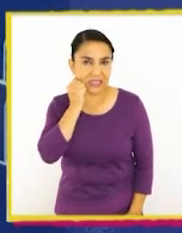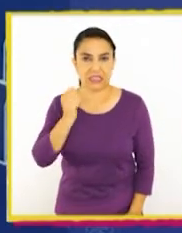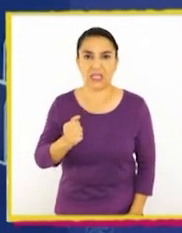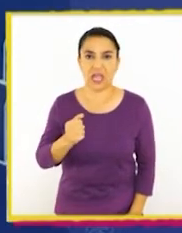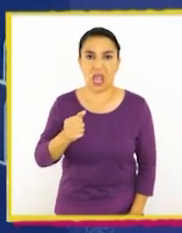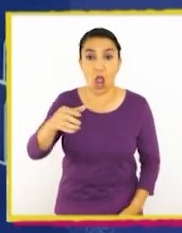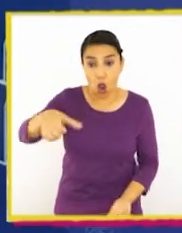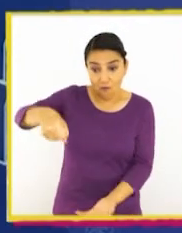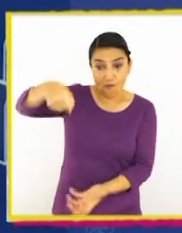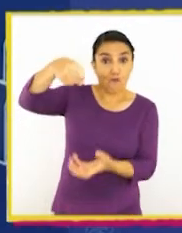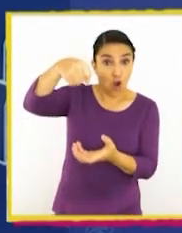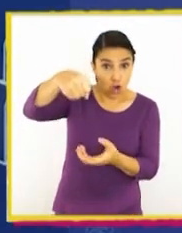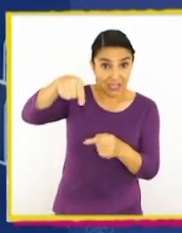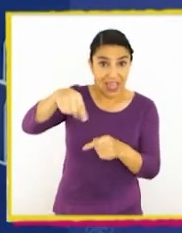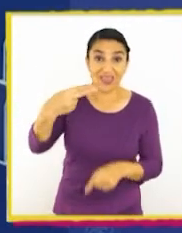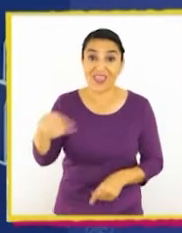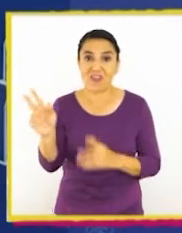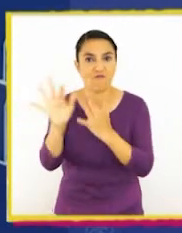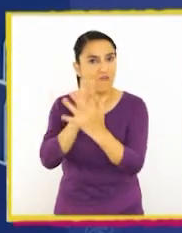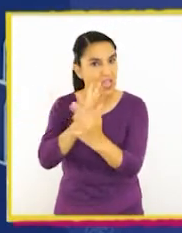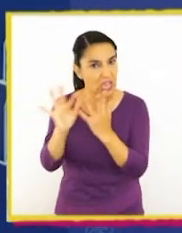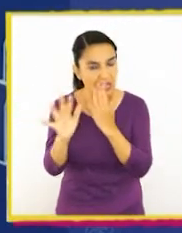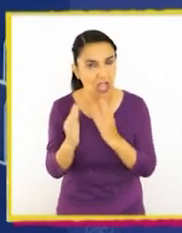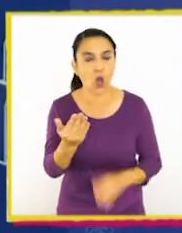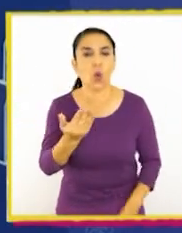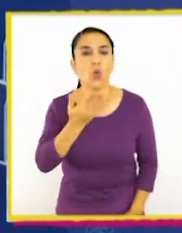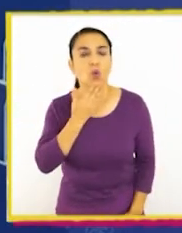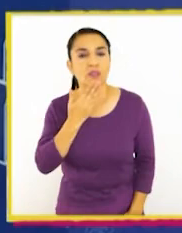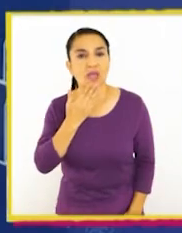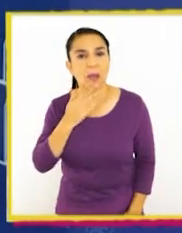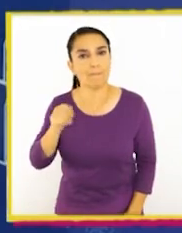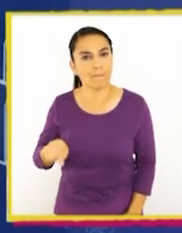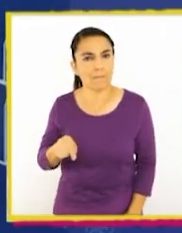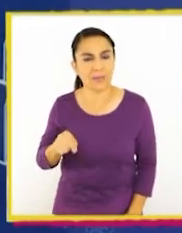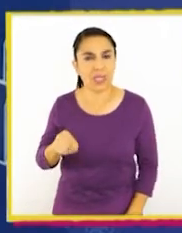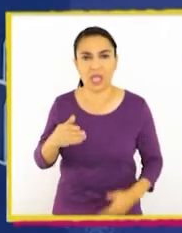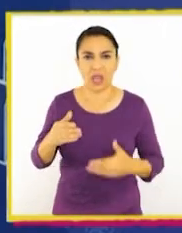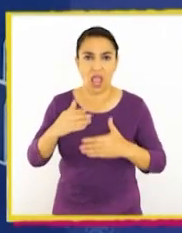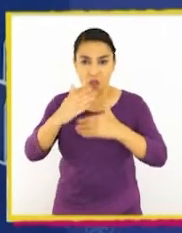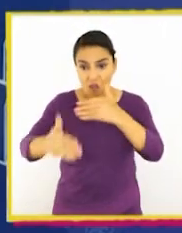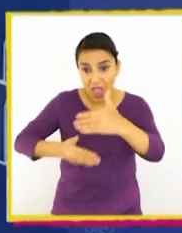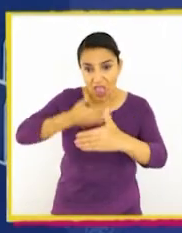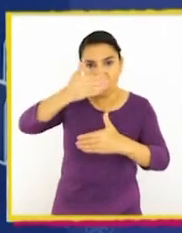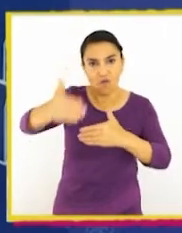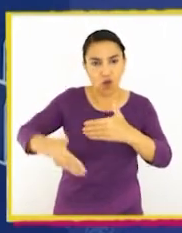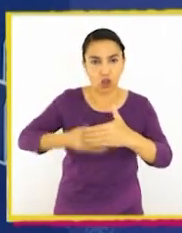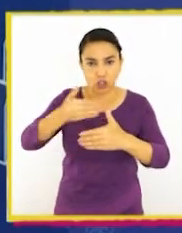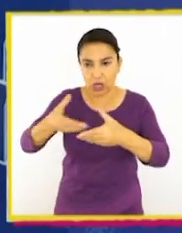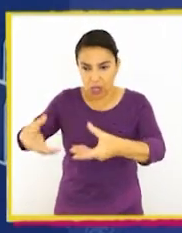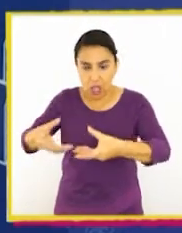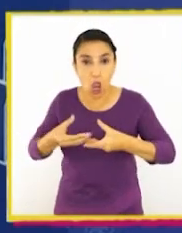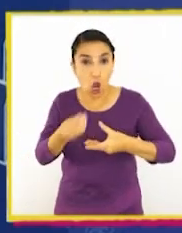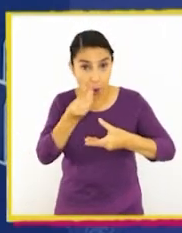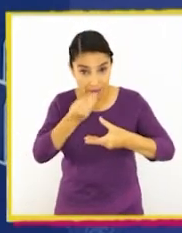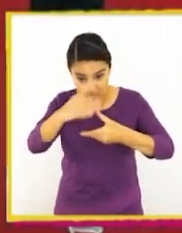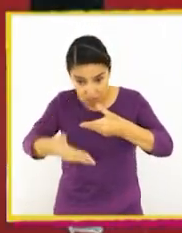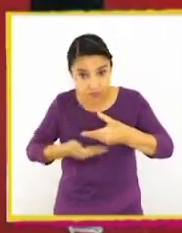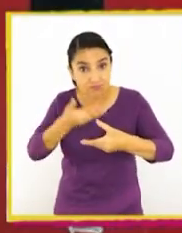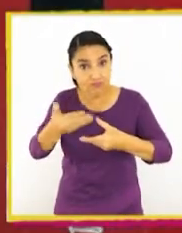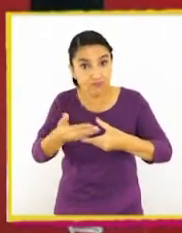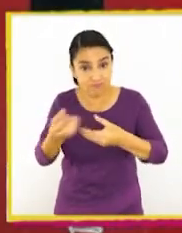las bolsas que te entregan en la feria e incluso los envoltorios en que te entregan la comida de los